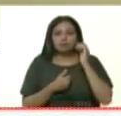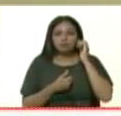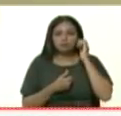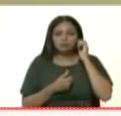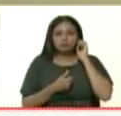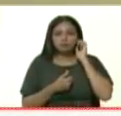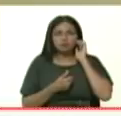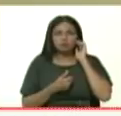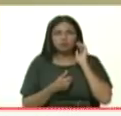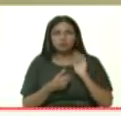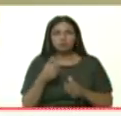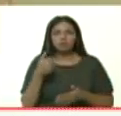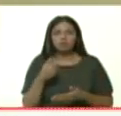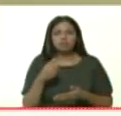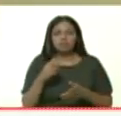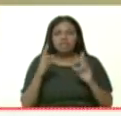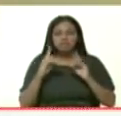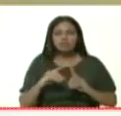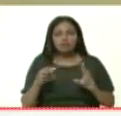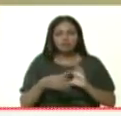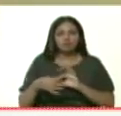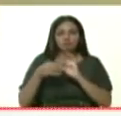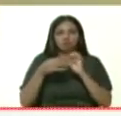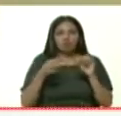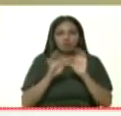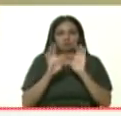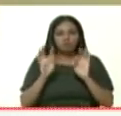dignidad, de unión.